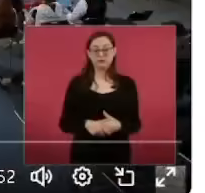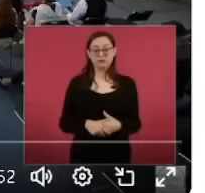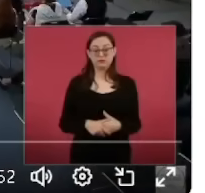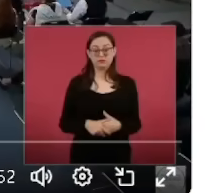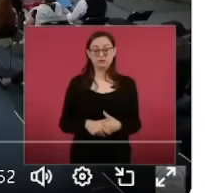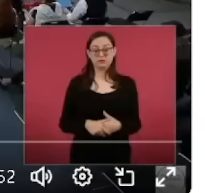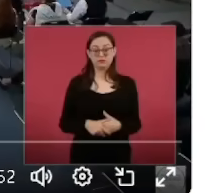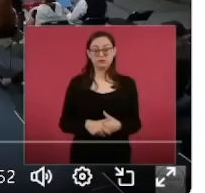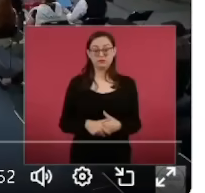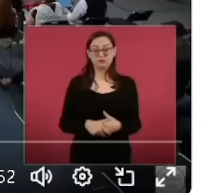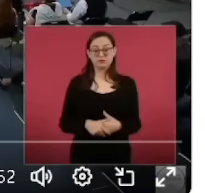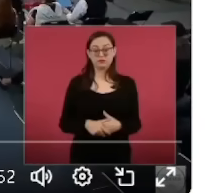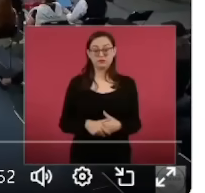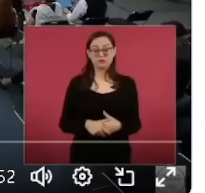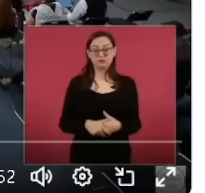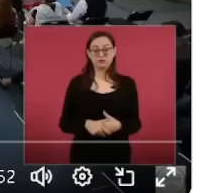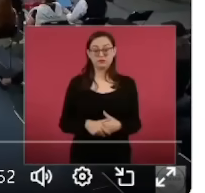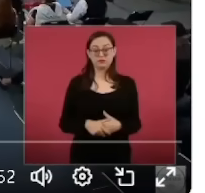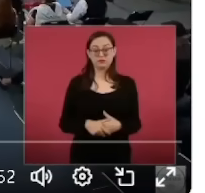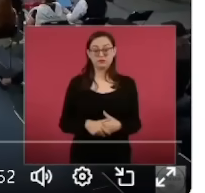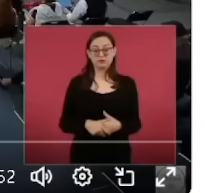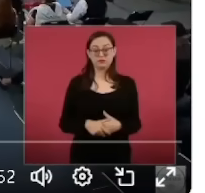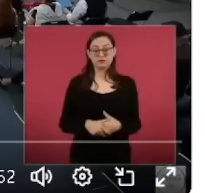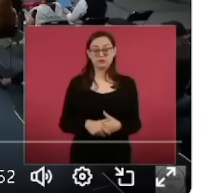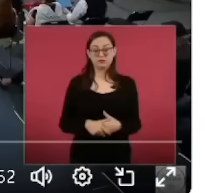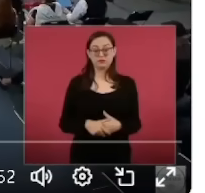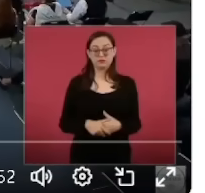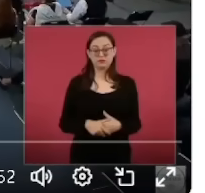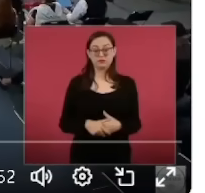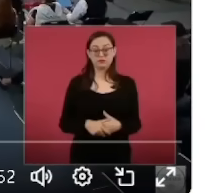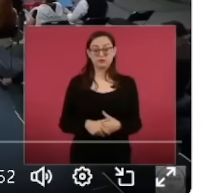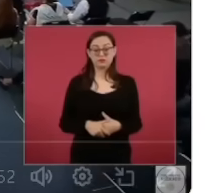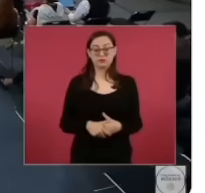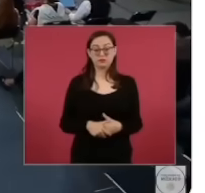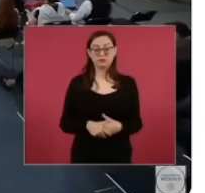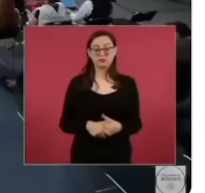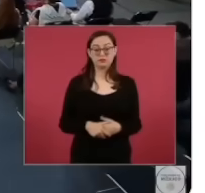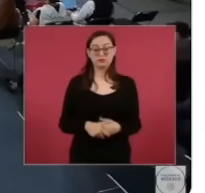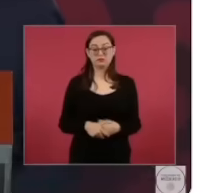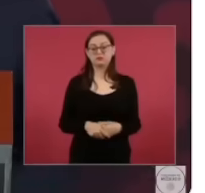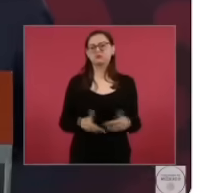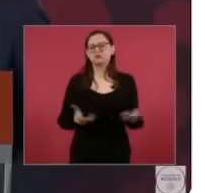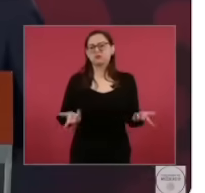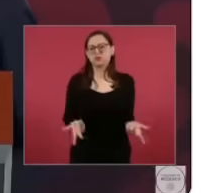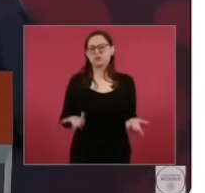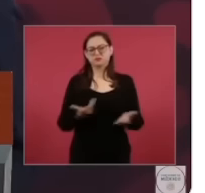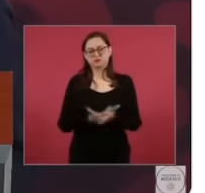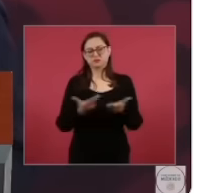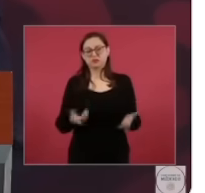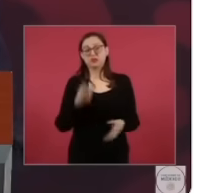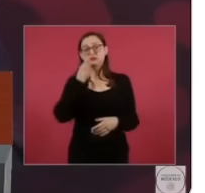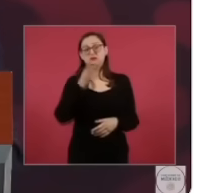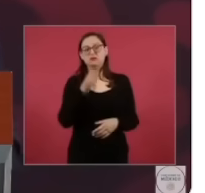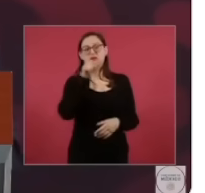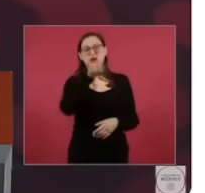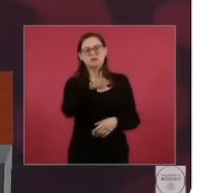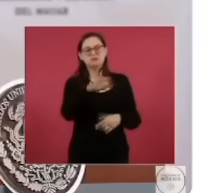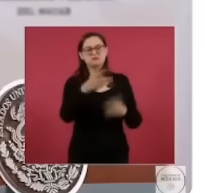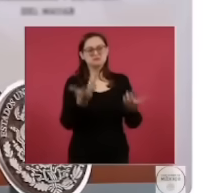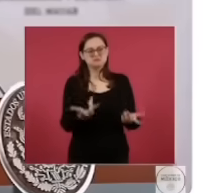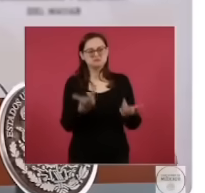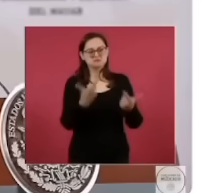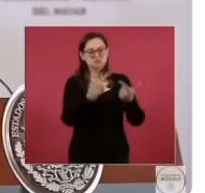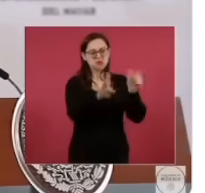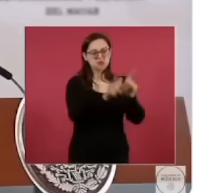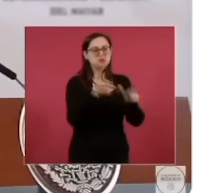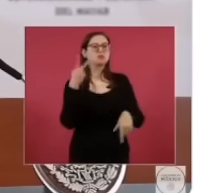tema dijo esto respecto a la sobr representación supuesta sobre representación la Constitución